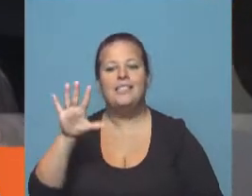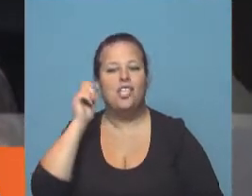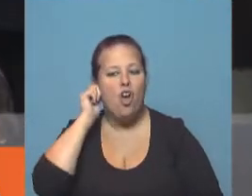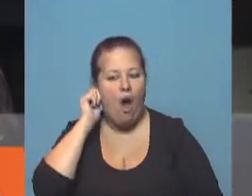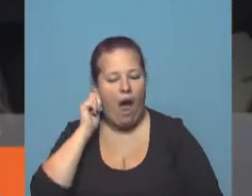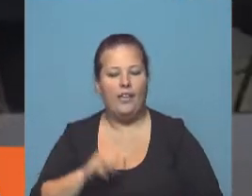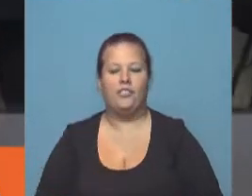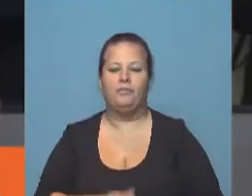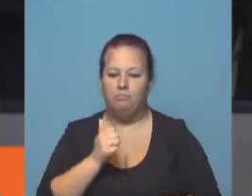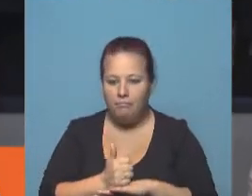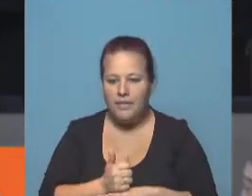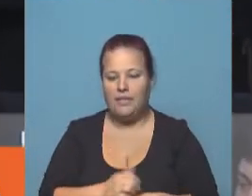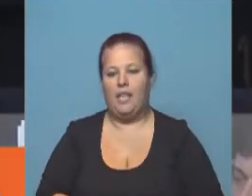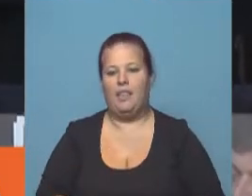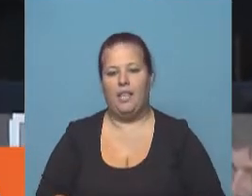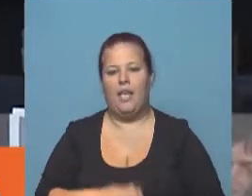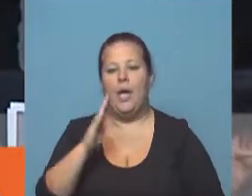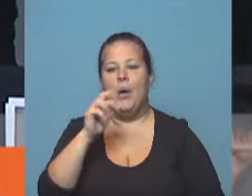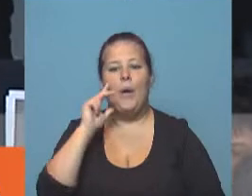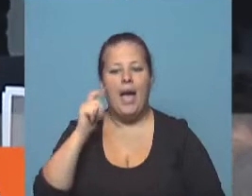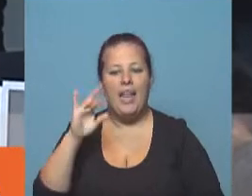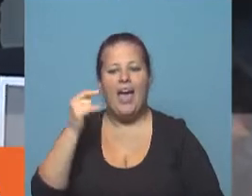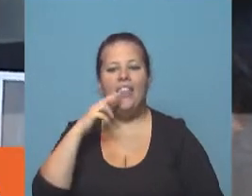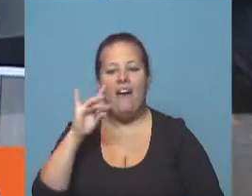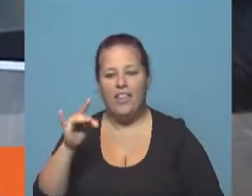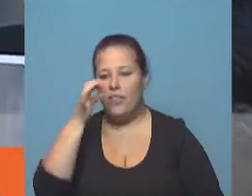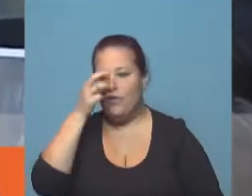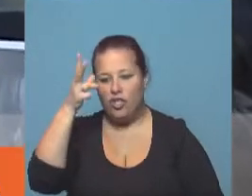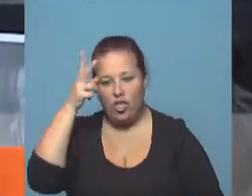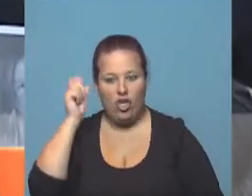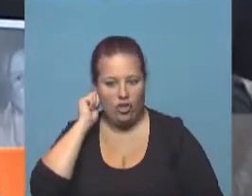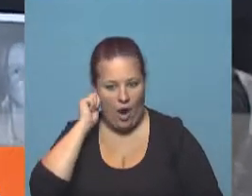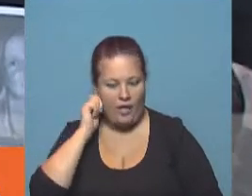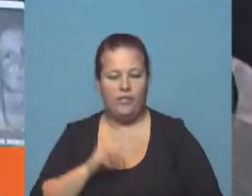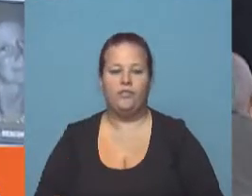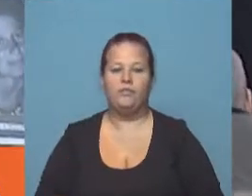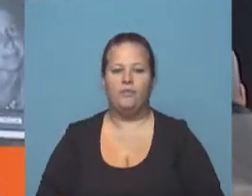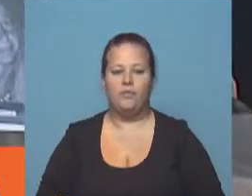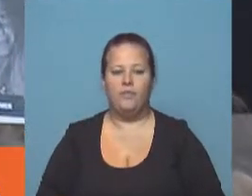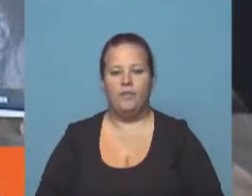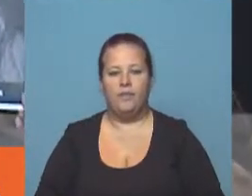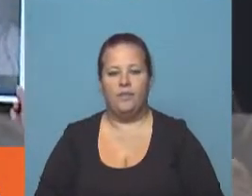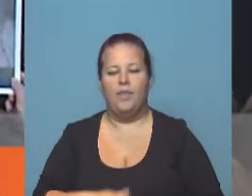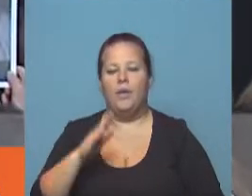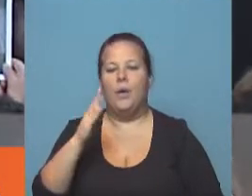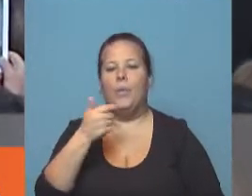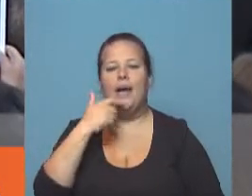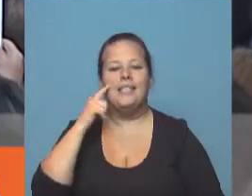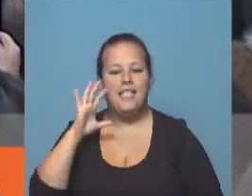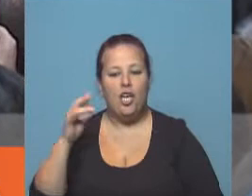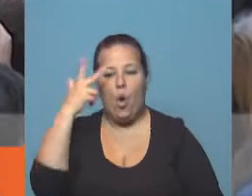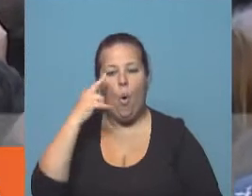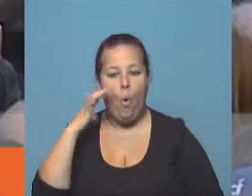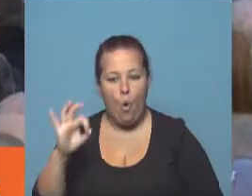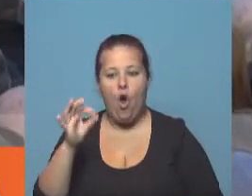años, presente. Barriga David, 28 años, presente. Basilio Hugo